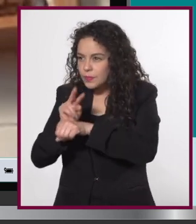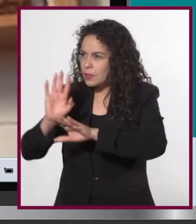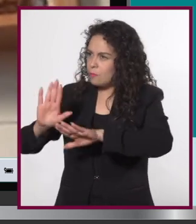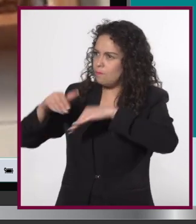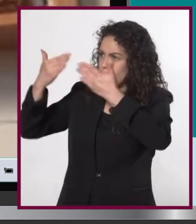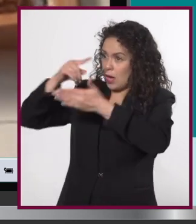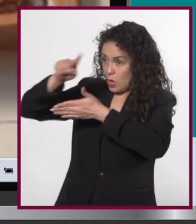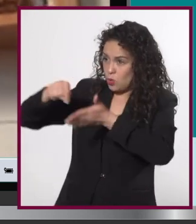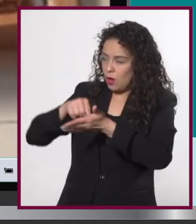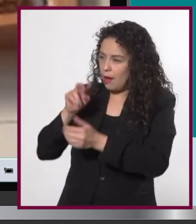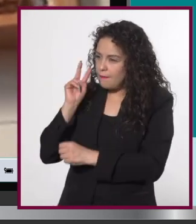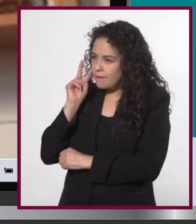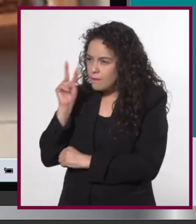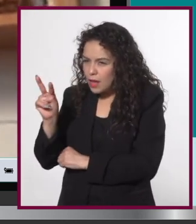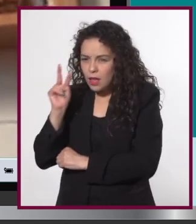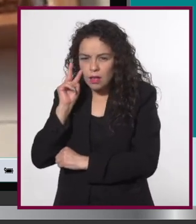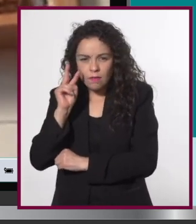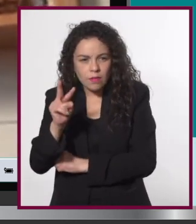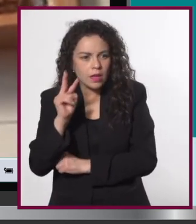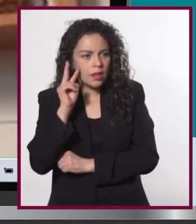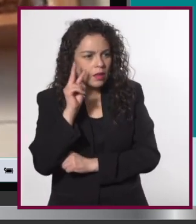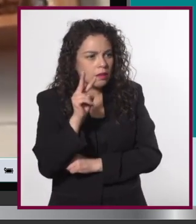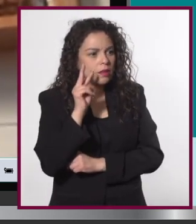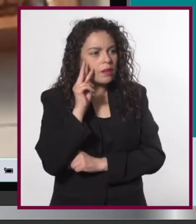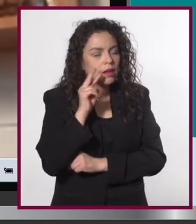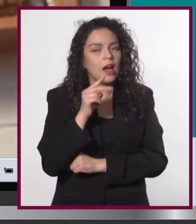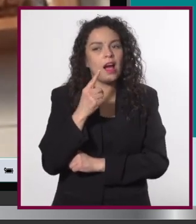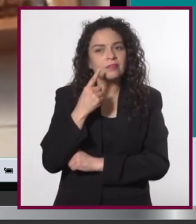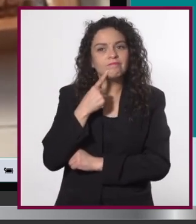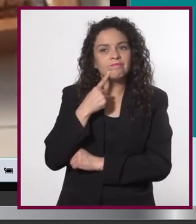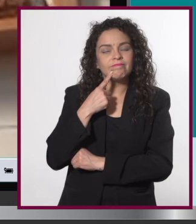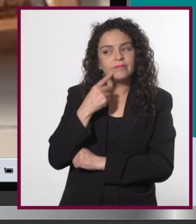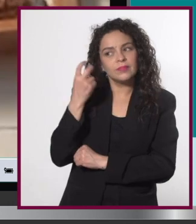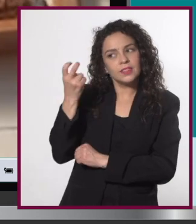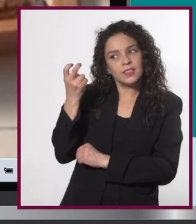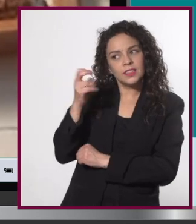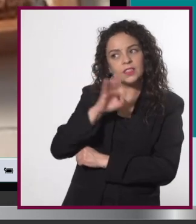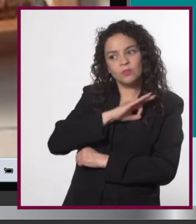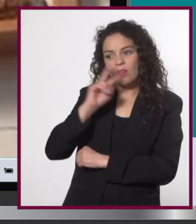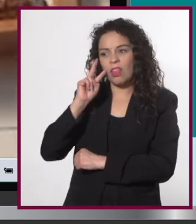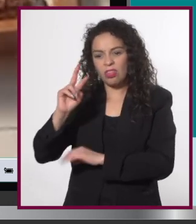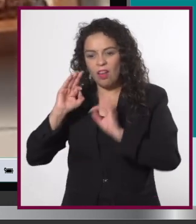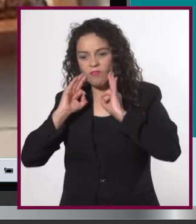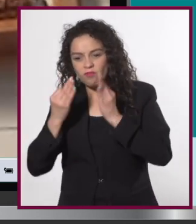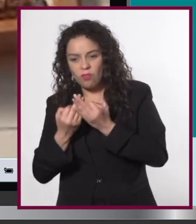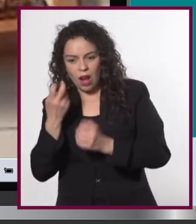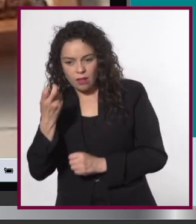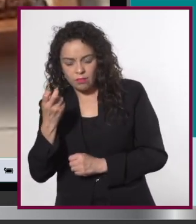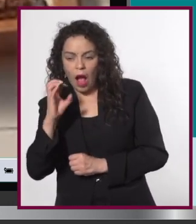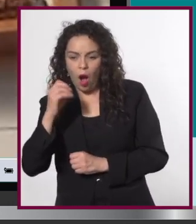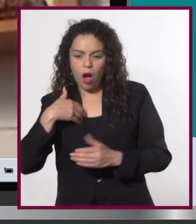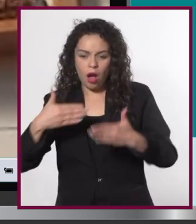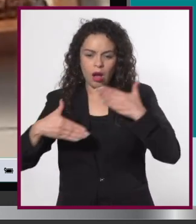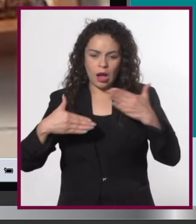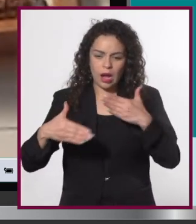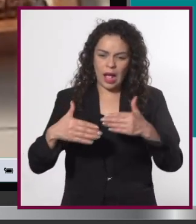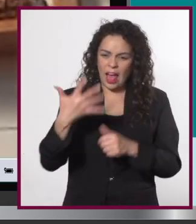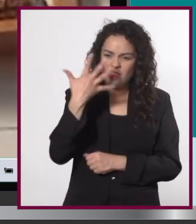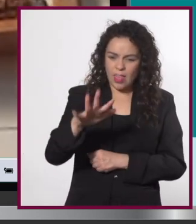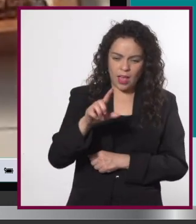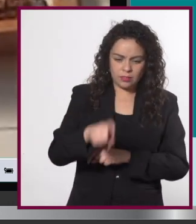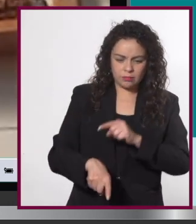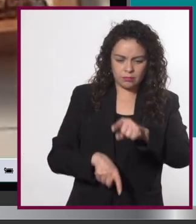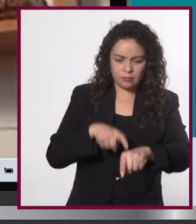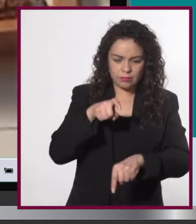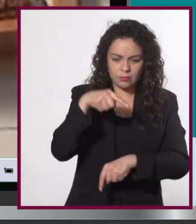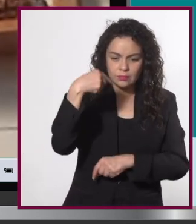y observar y ver y decir, de este ángulo se ve de esta manera, o si me voy a camino 10 pasos se